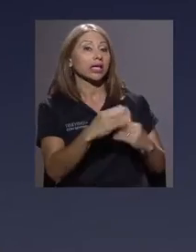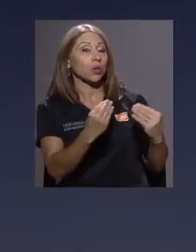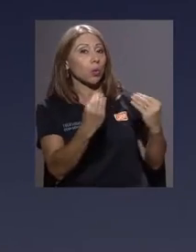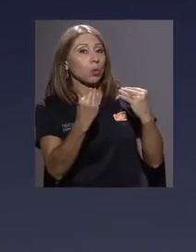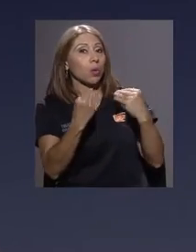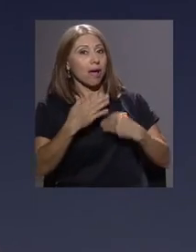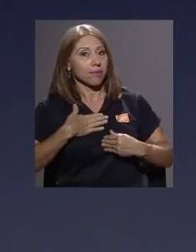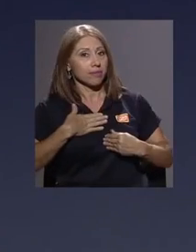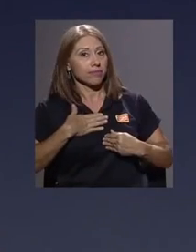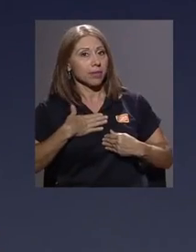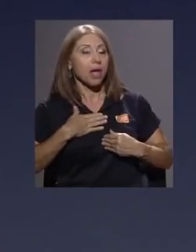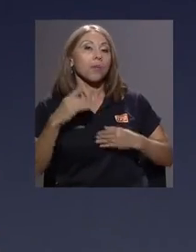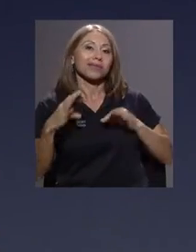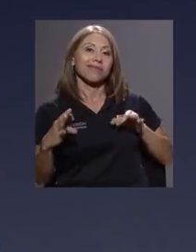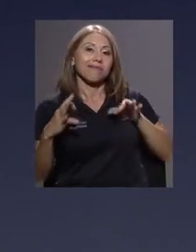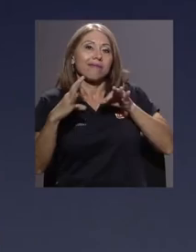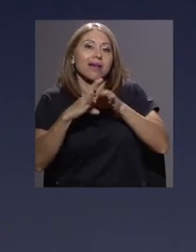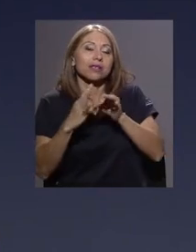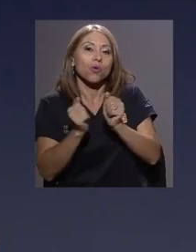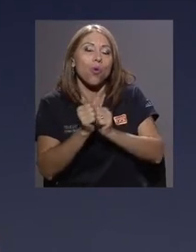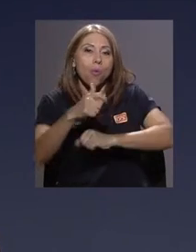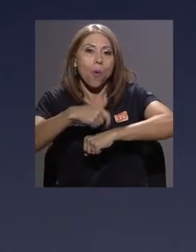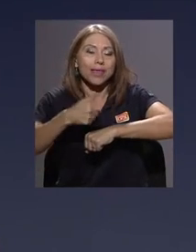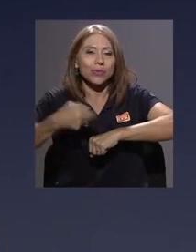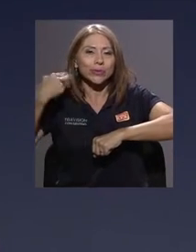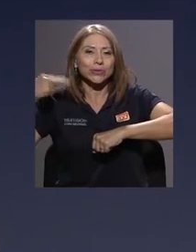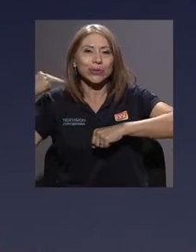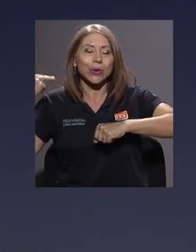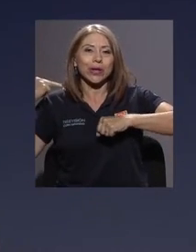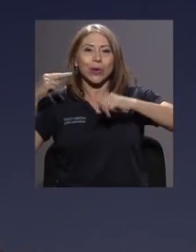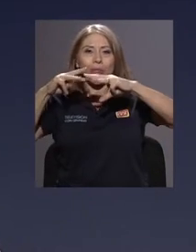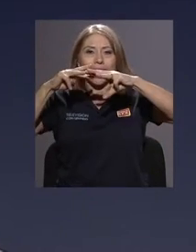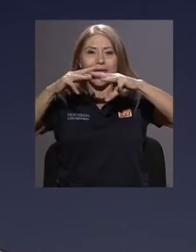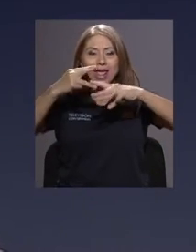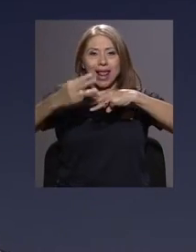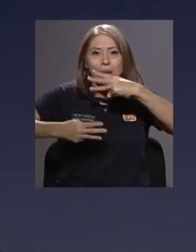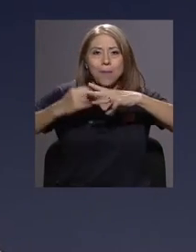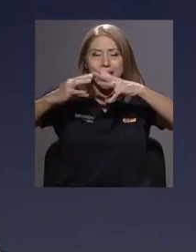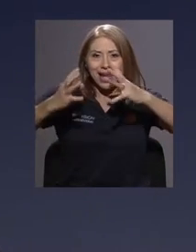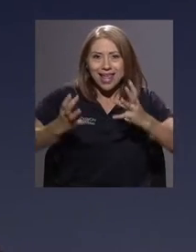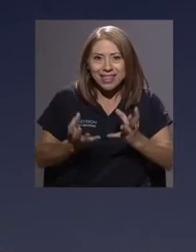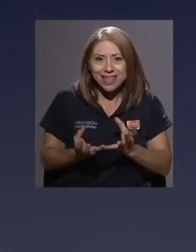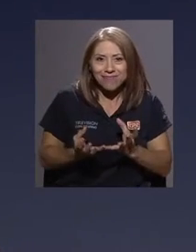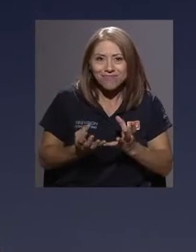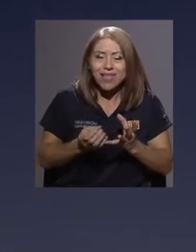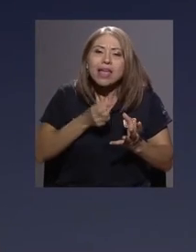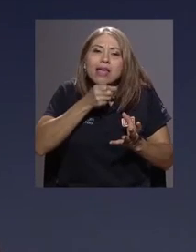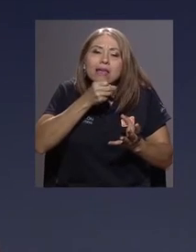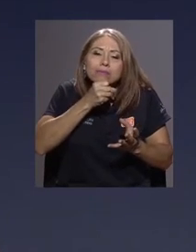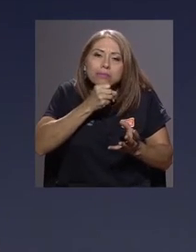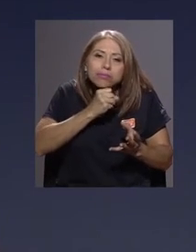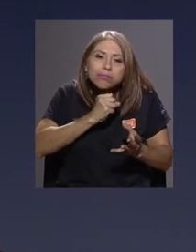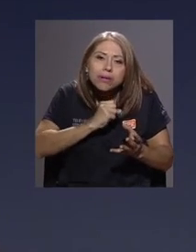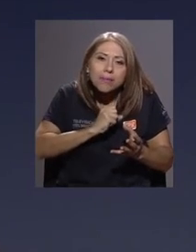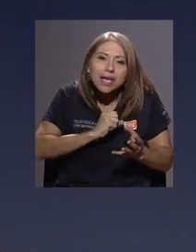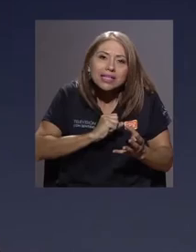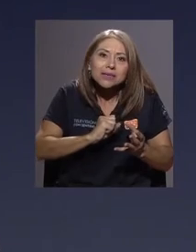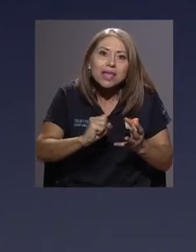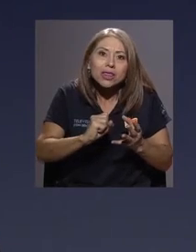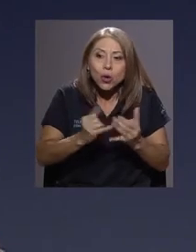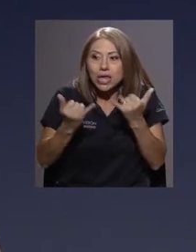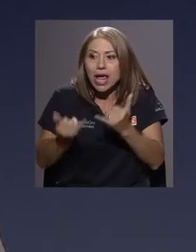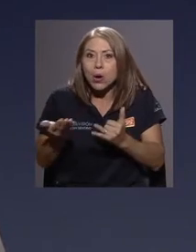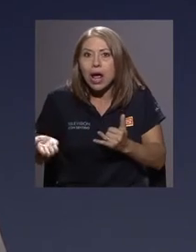relacionado a un momento histórico que vive el planeta que es casualmente el envejecimiento relacionado con una tasa que cada vez va en aumento